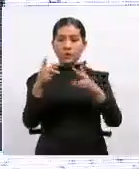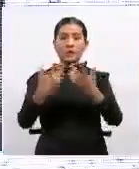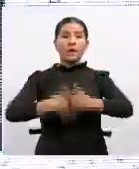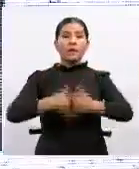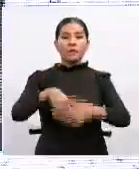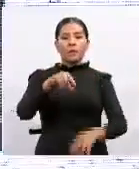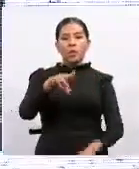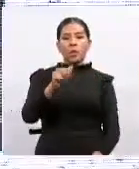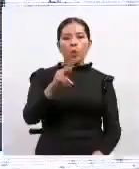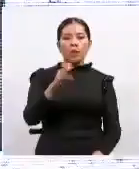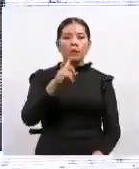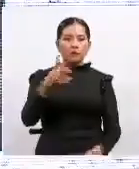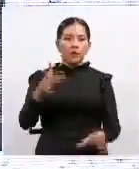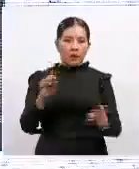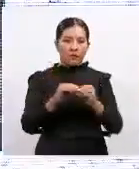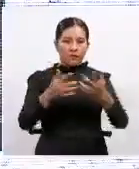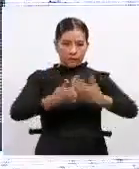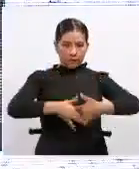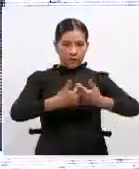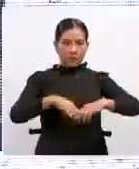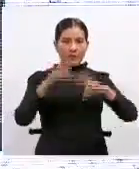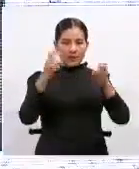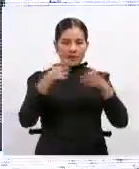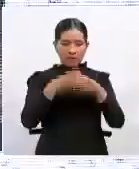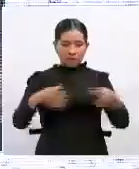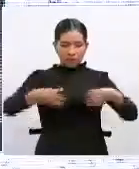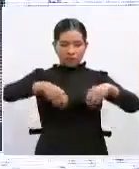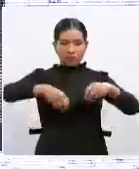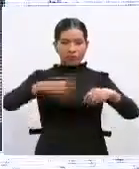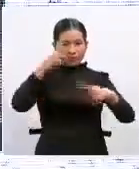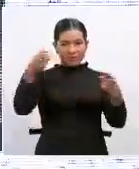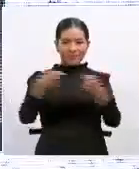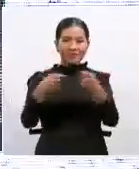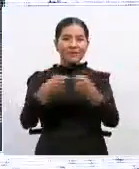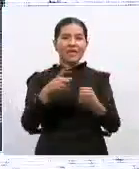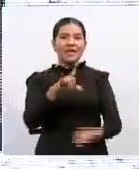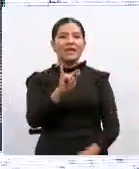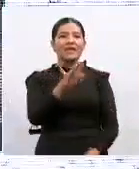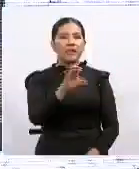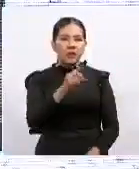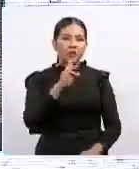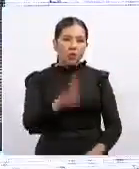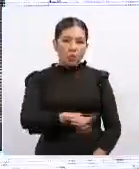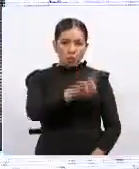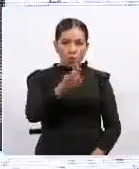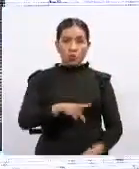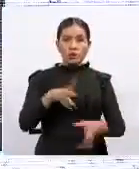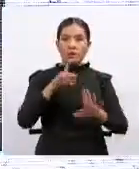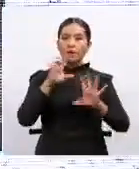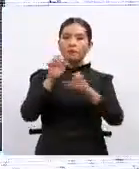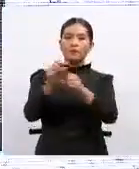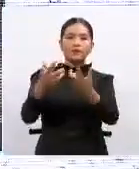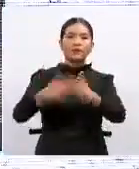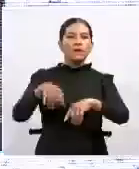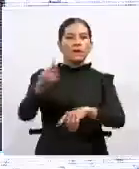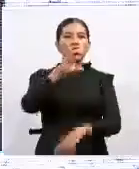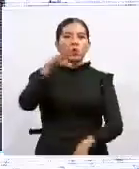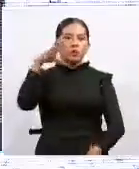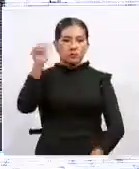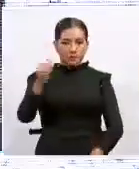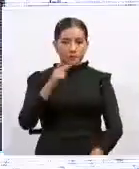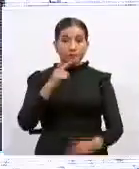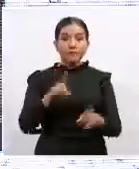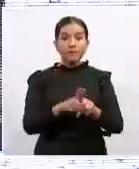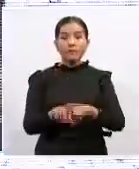fabricación de baterías de litio. Esto significa en una flamante planta instalada en Cochabamba. Y precisamente